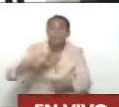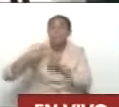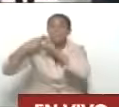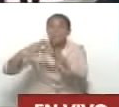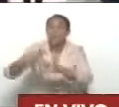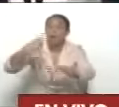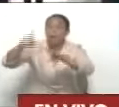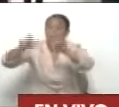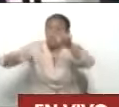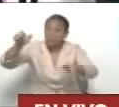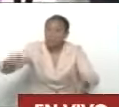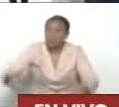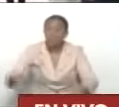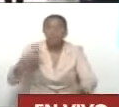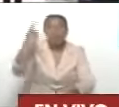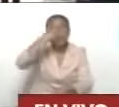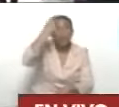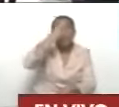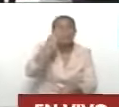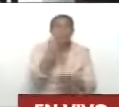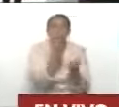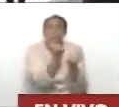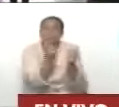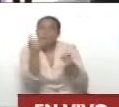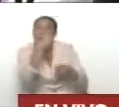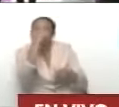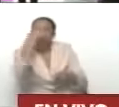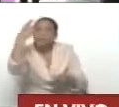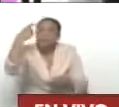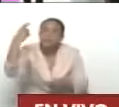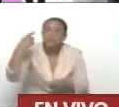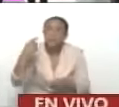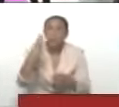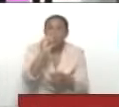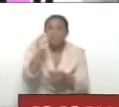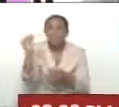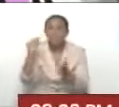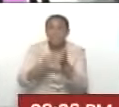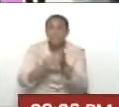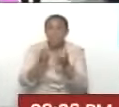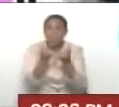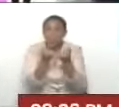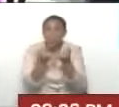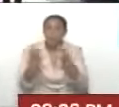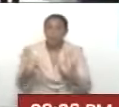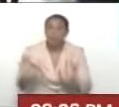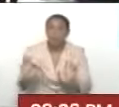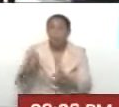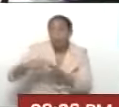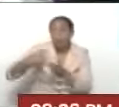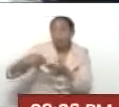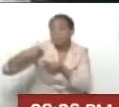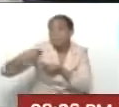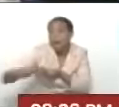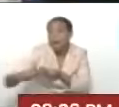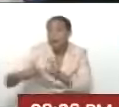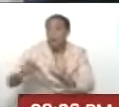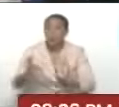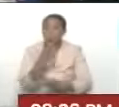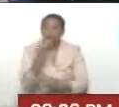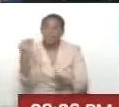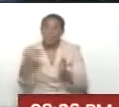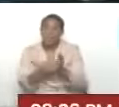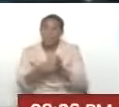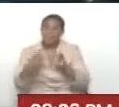yo estoy consiguiendo otra platica para 40.000 nuevos. Con la otra platica, 40.000, 40.000